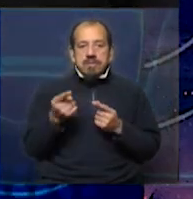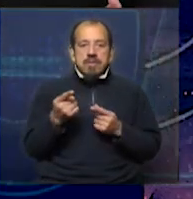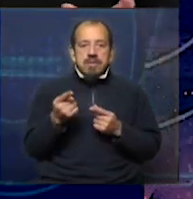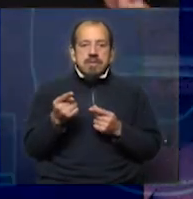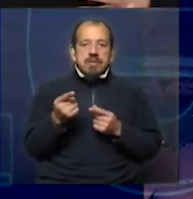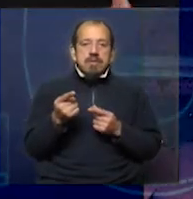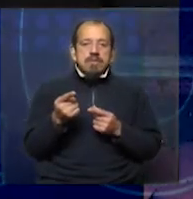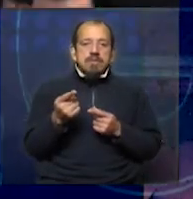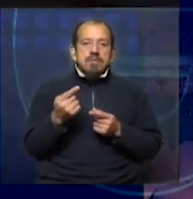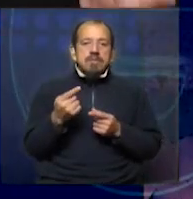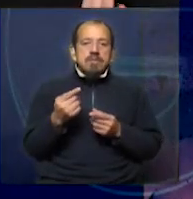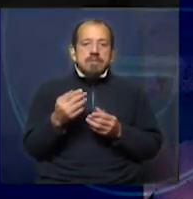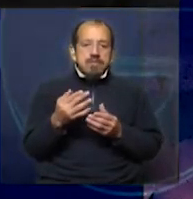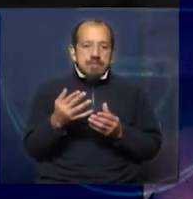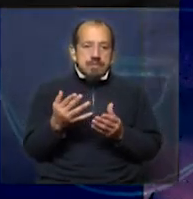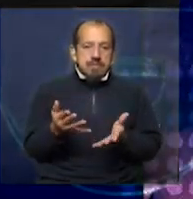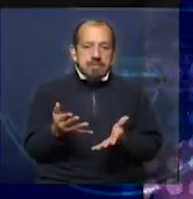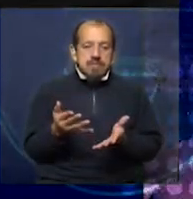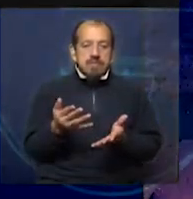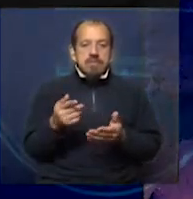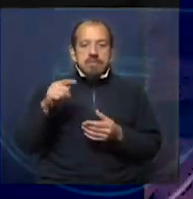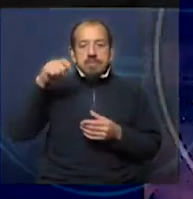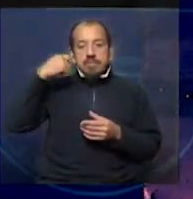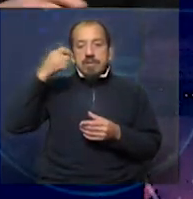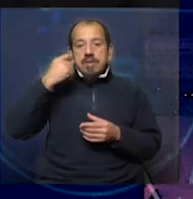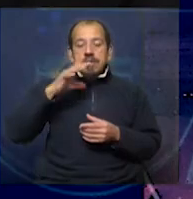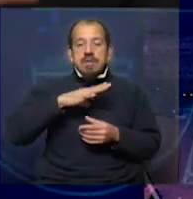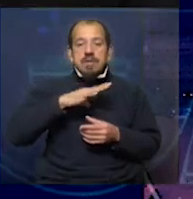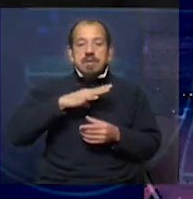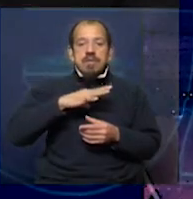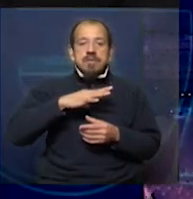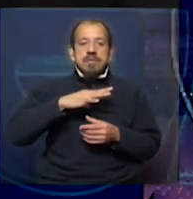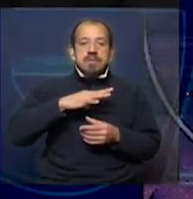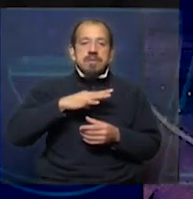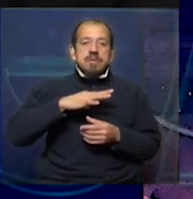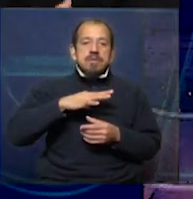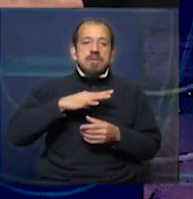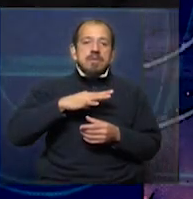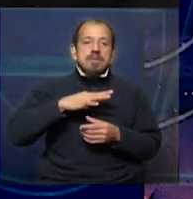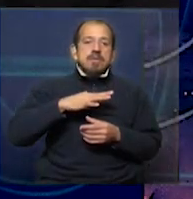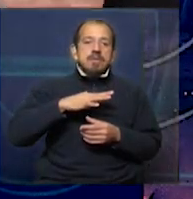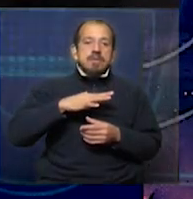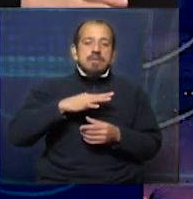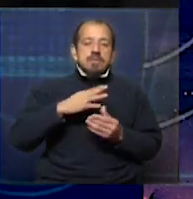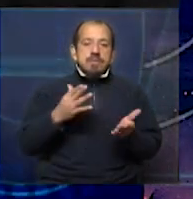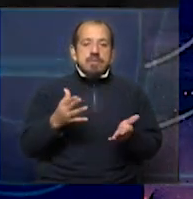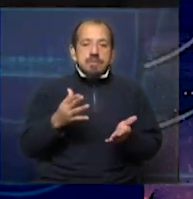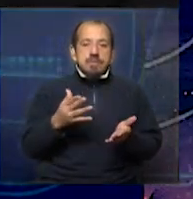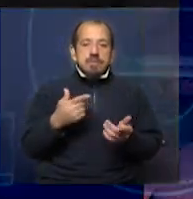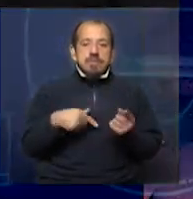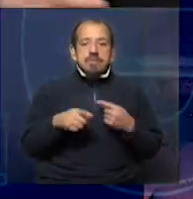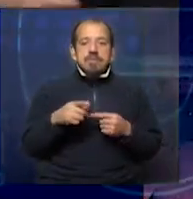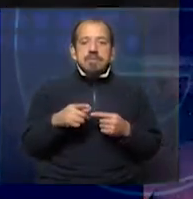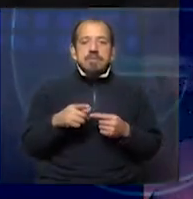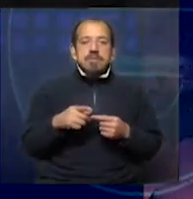terreno fértil, ver tantas pelis surgiendo, tantos cineastas que tendrían lugar